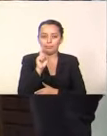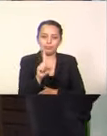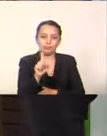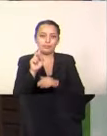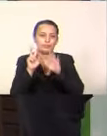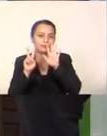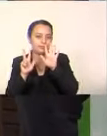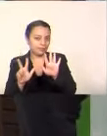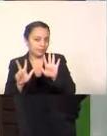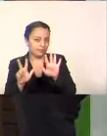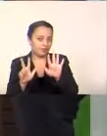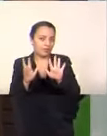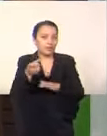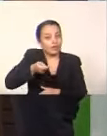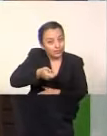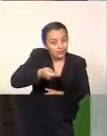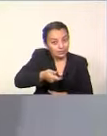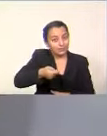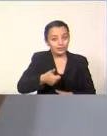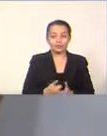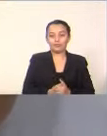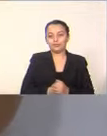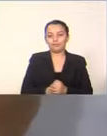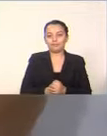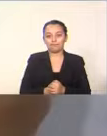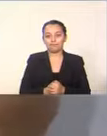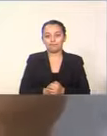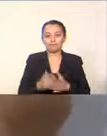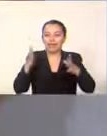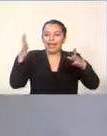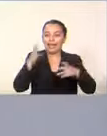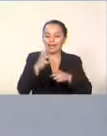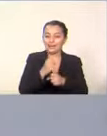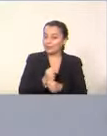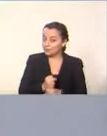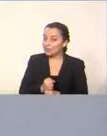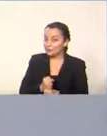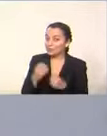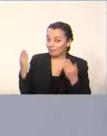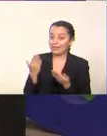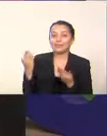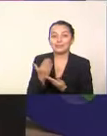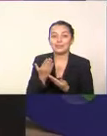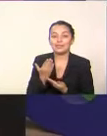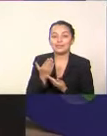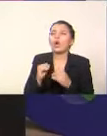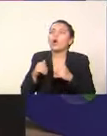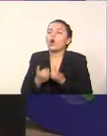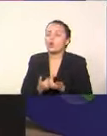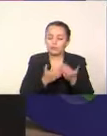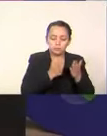218 chibolas. Alejandra, ¿te parece si hacemos un breve resumen de cuál es el procedimiento que hemos utilizado para resolver